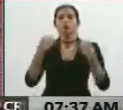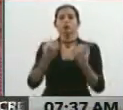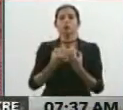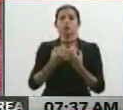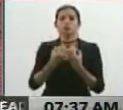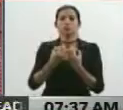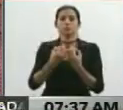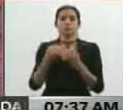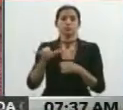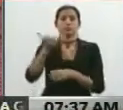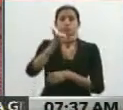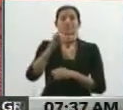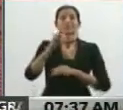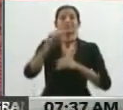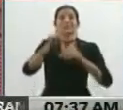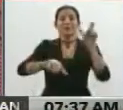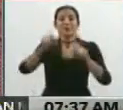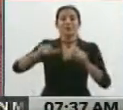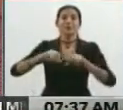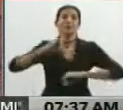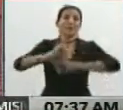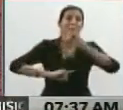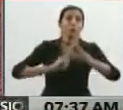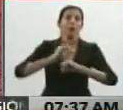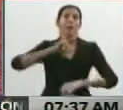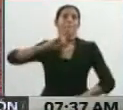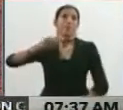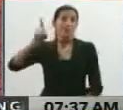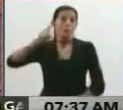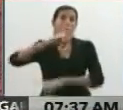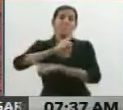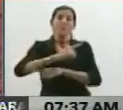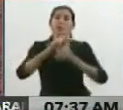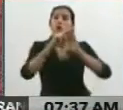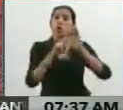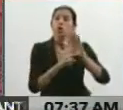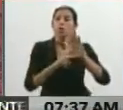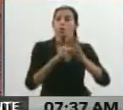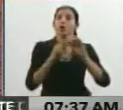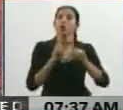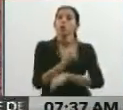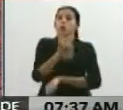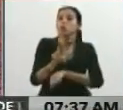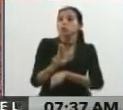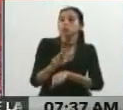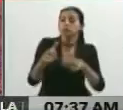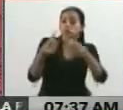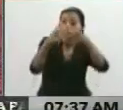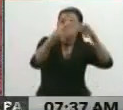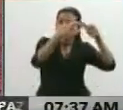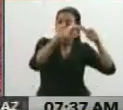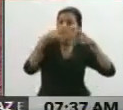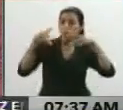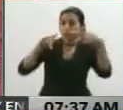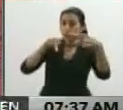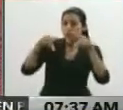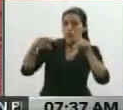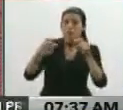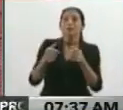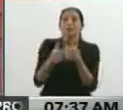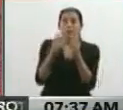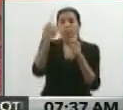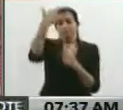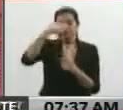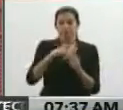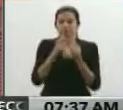es el ente que rige la materia rectora en aeronáutica civil determina que el dron es la aeronaves tripulada a distancia o es